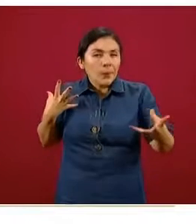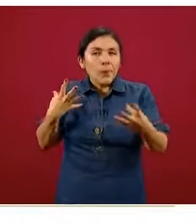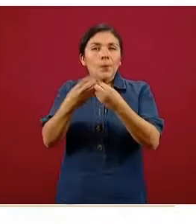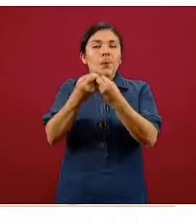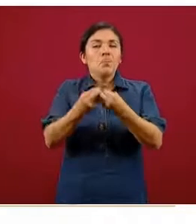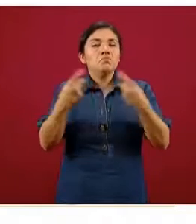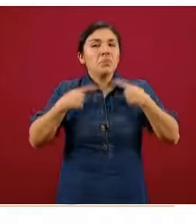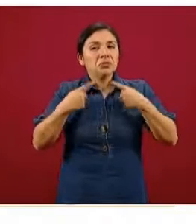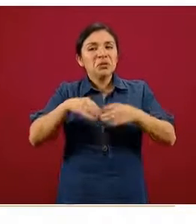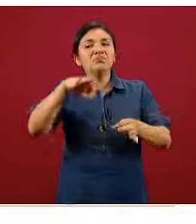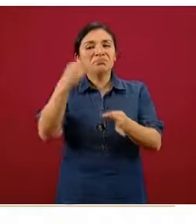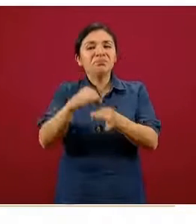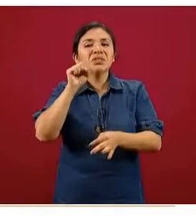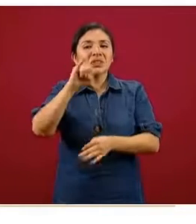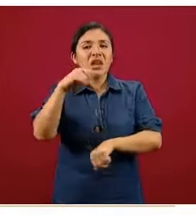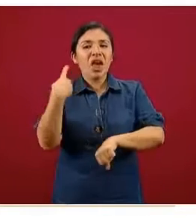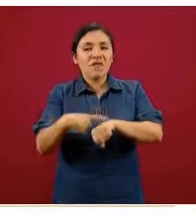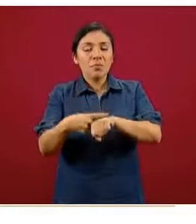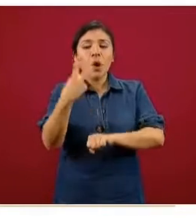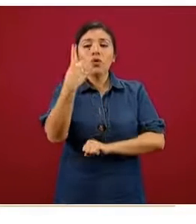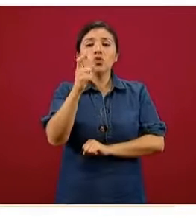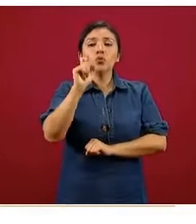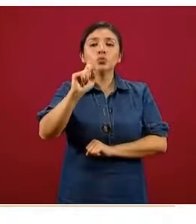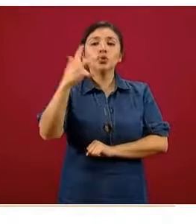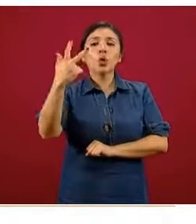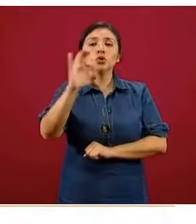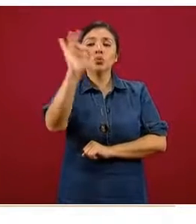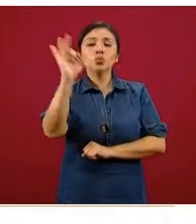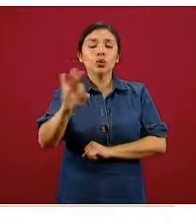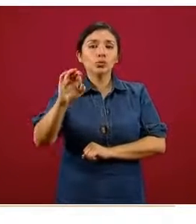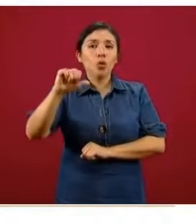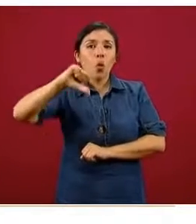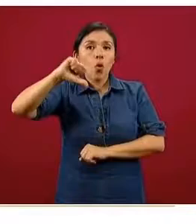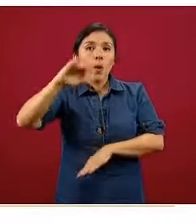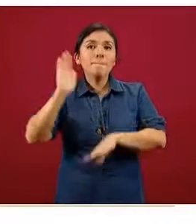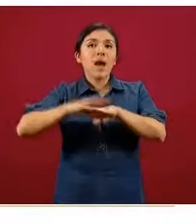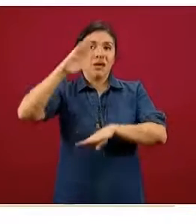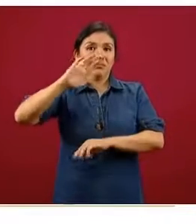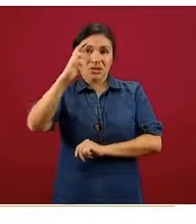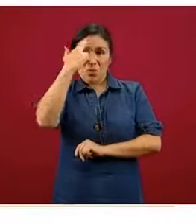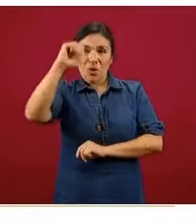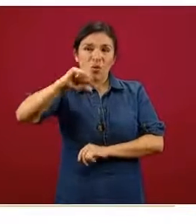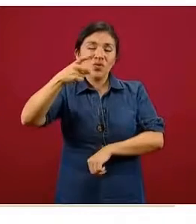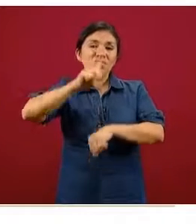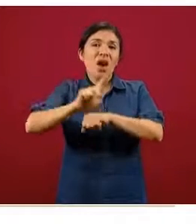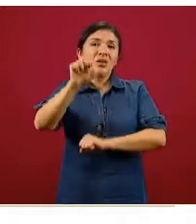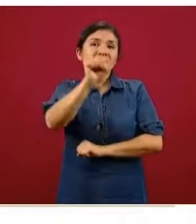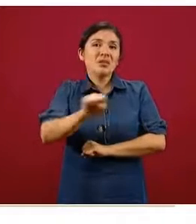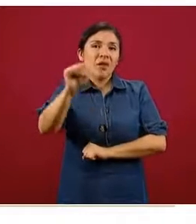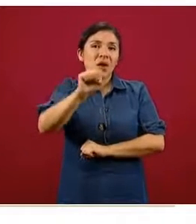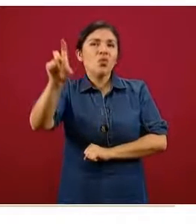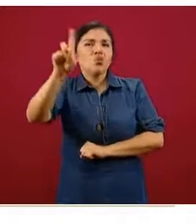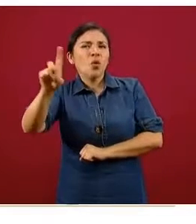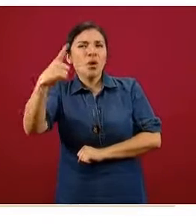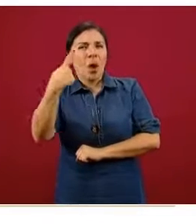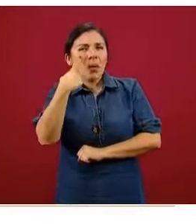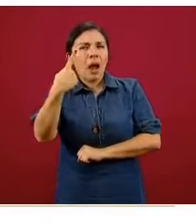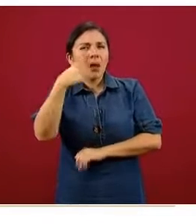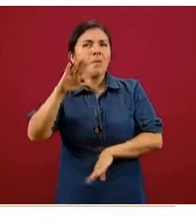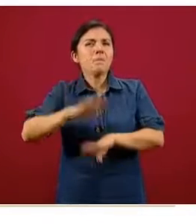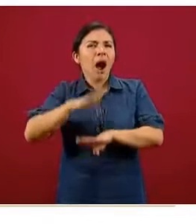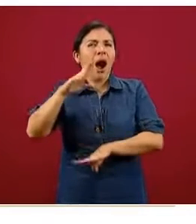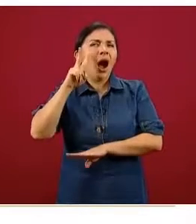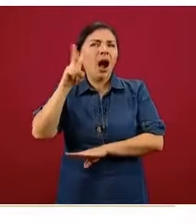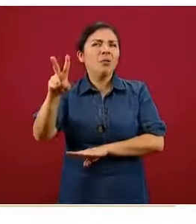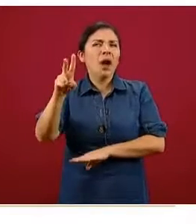acumulada, 2.8% fue el incremento del día de hoy. Recordemos que estamos en fin de semana, sábados y domingos normalmente solemos